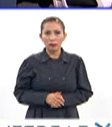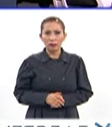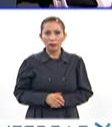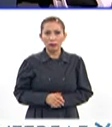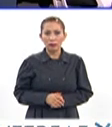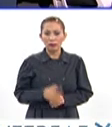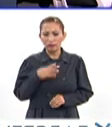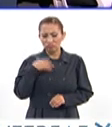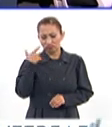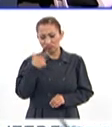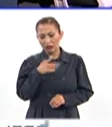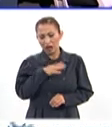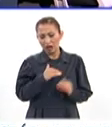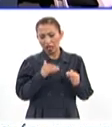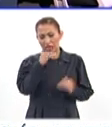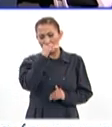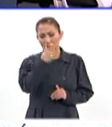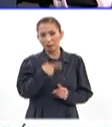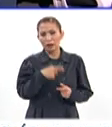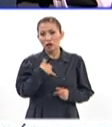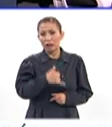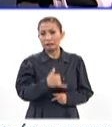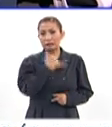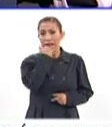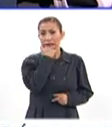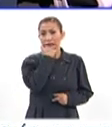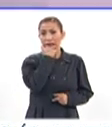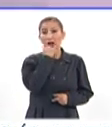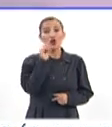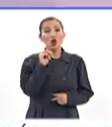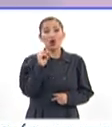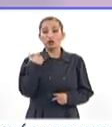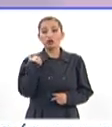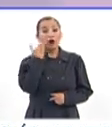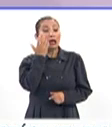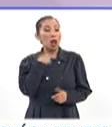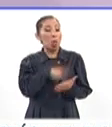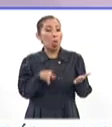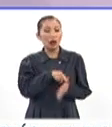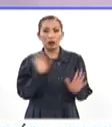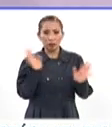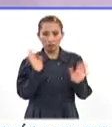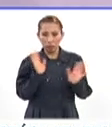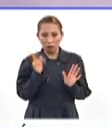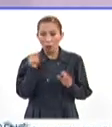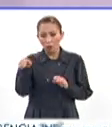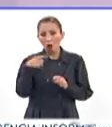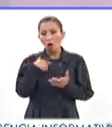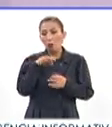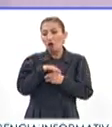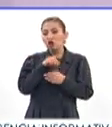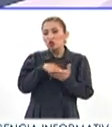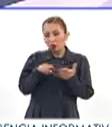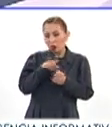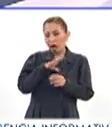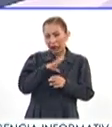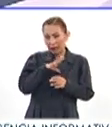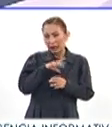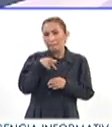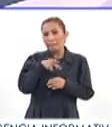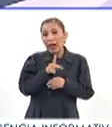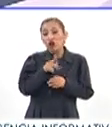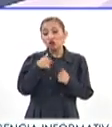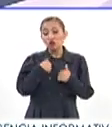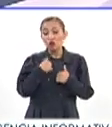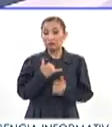Hay un alto porcentaje de equivocaciones, no de que no quieran hacer el voto nulo, que se cuenta como voto nulo, pero por